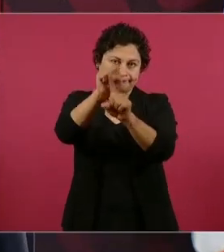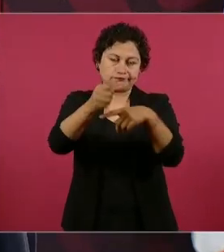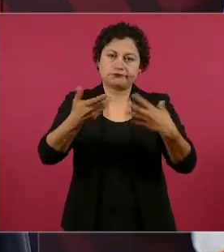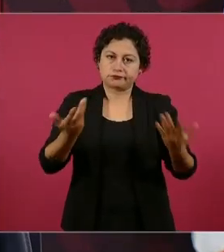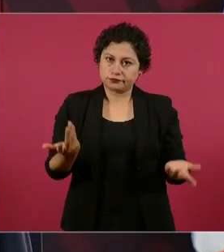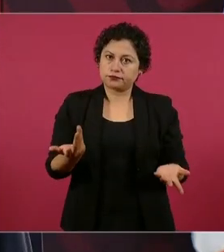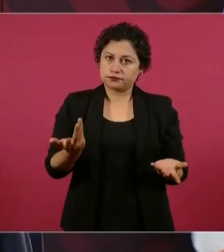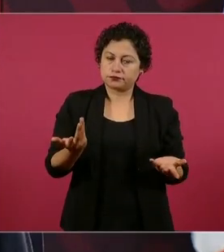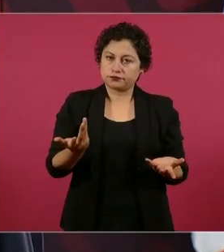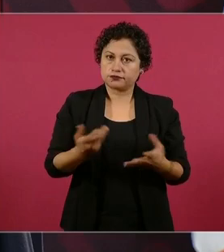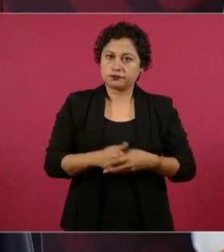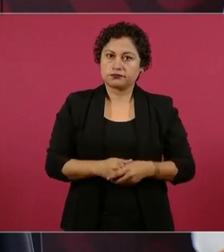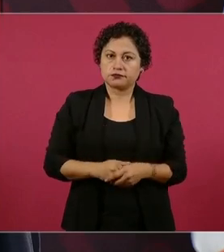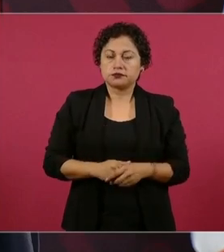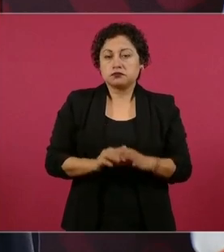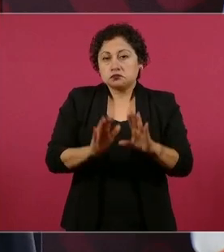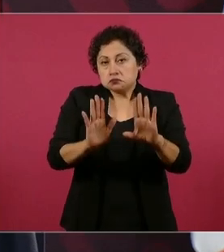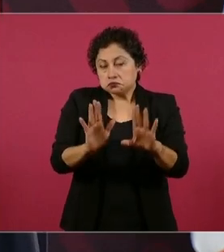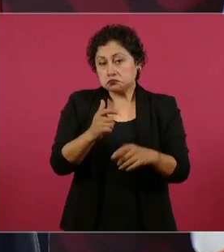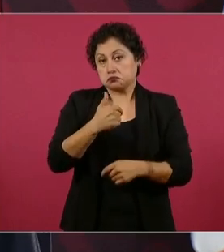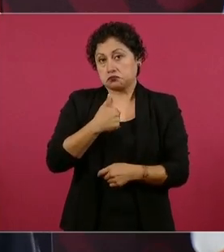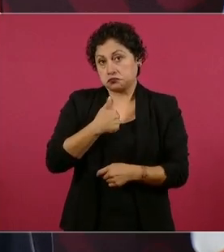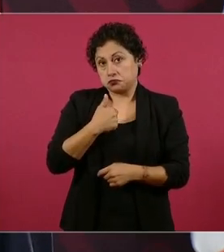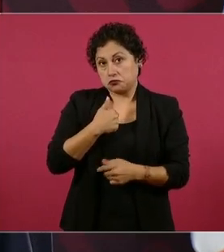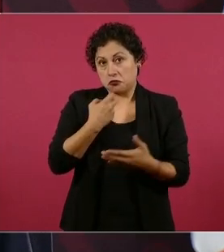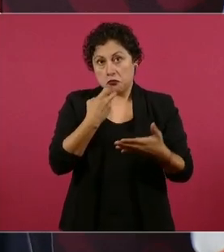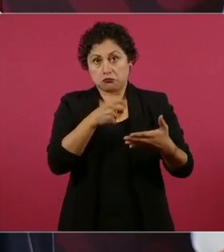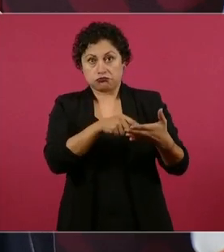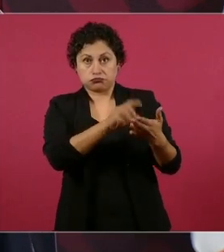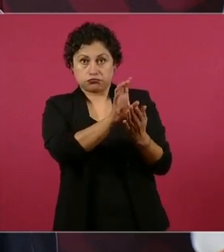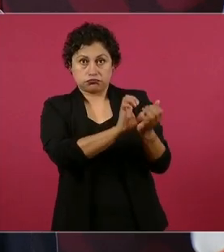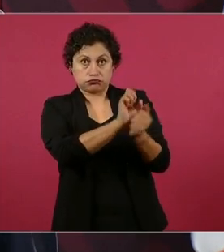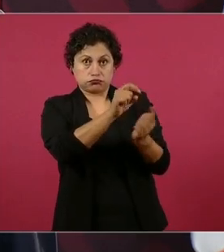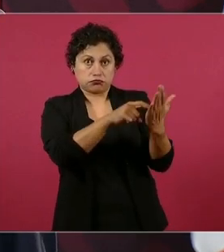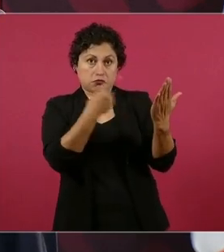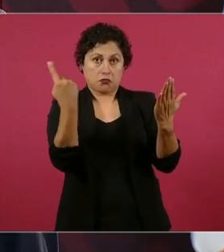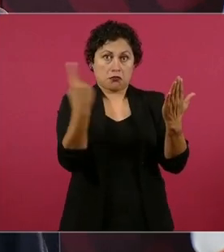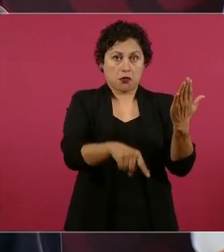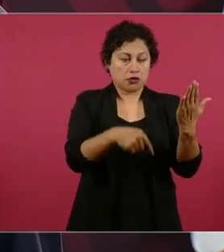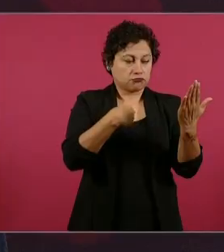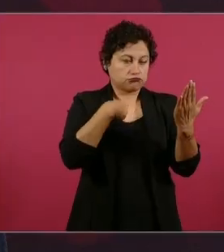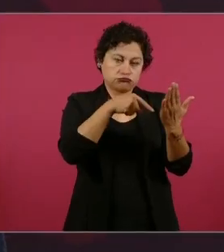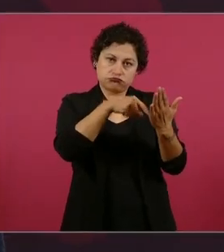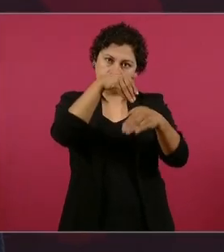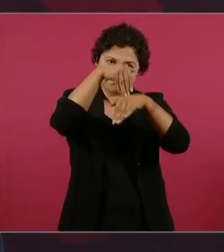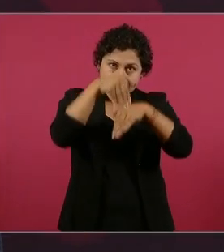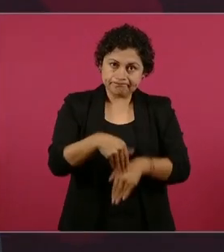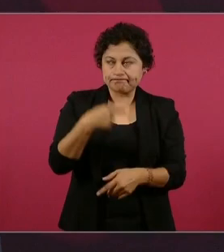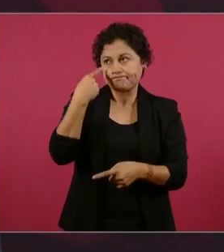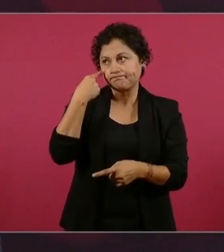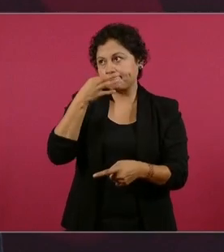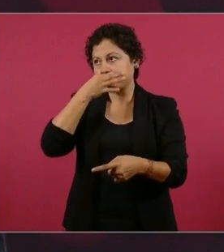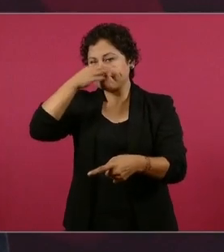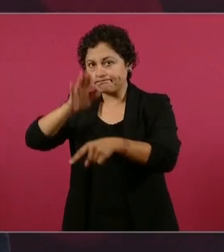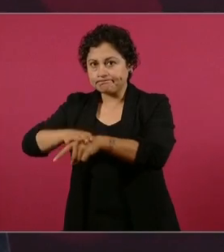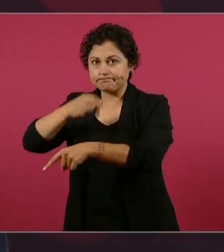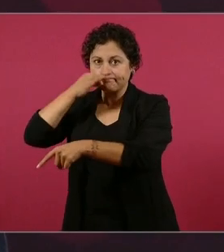yo he estado observando que ha tenido